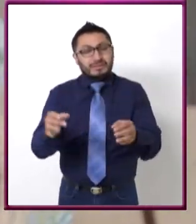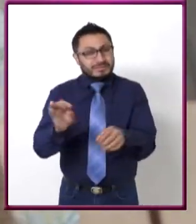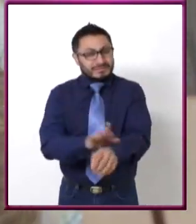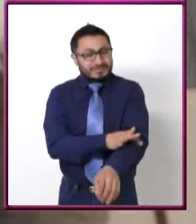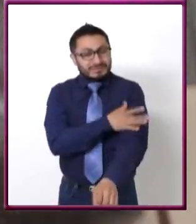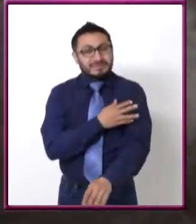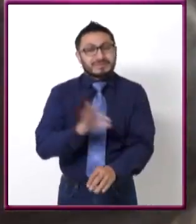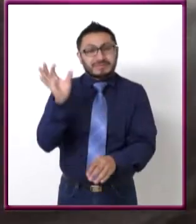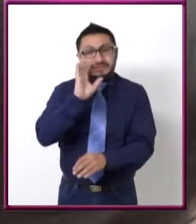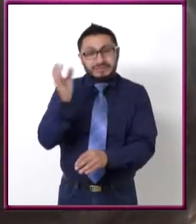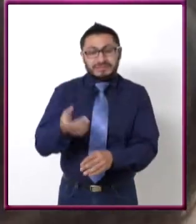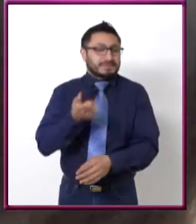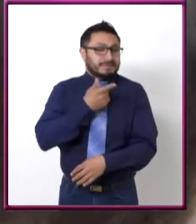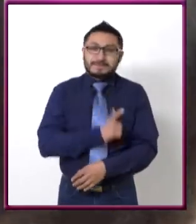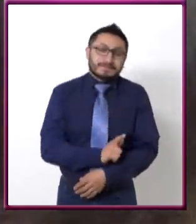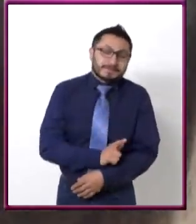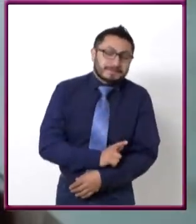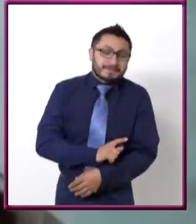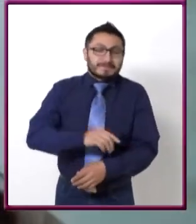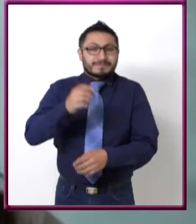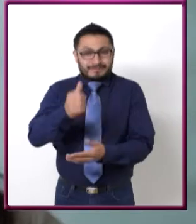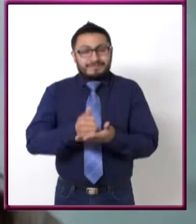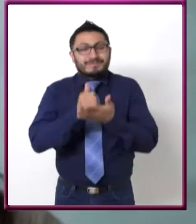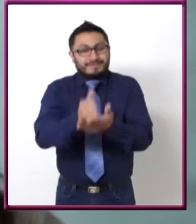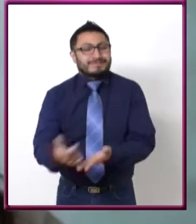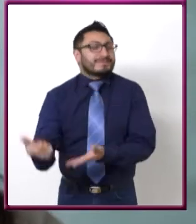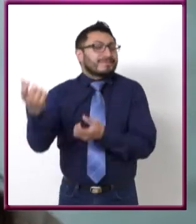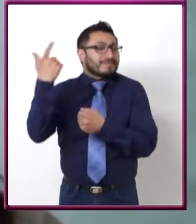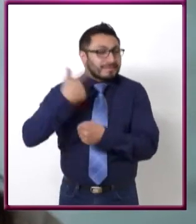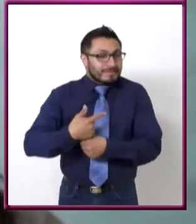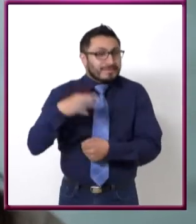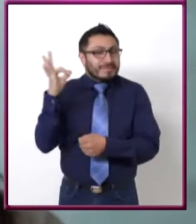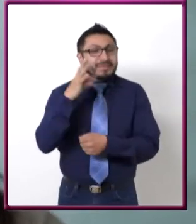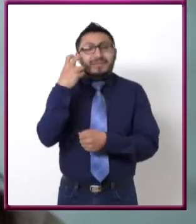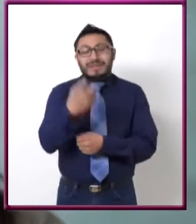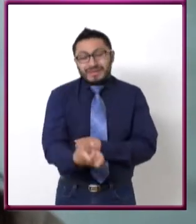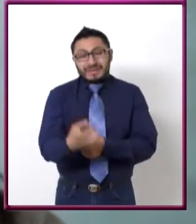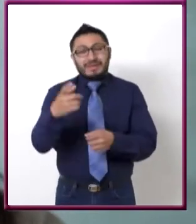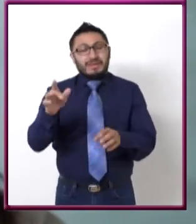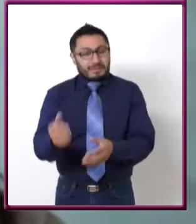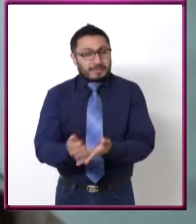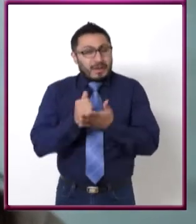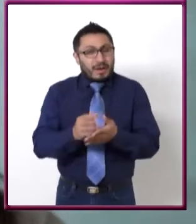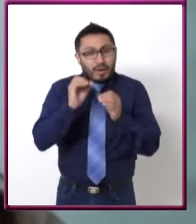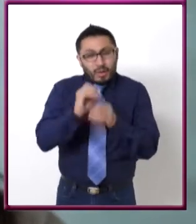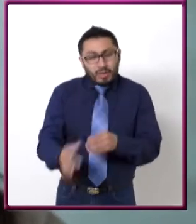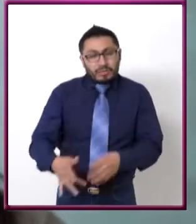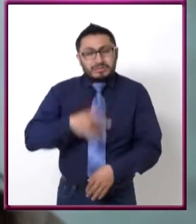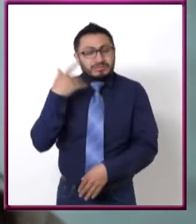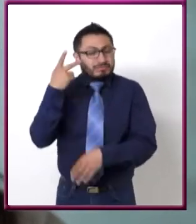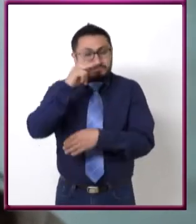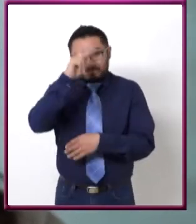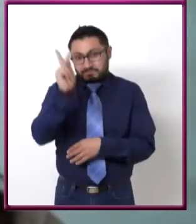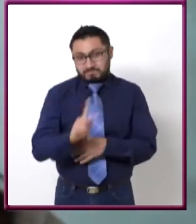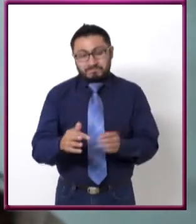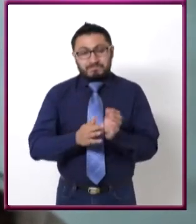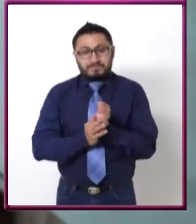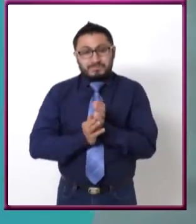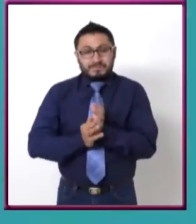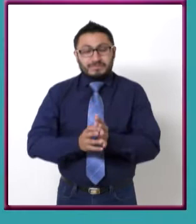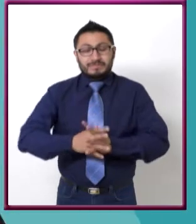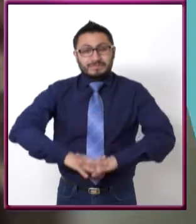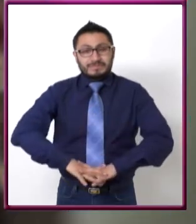nuestras emociones, sobre todo cuando son desagradables, nos ayudará a identificar si esa reacción nos ayuda o nos hace sentir